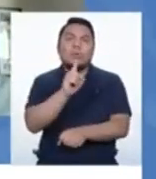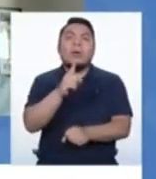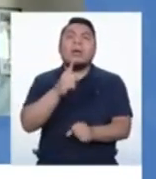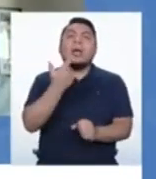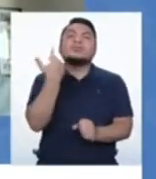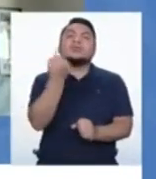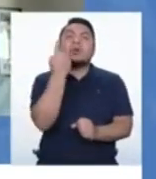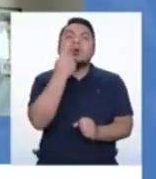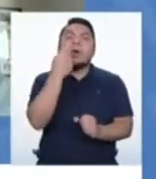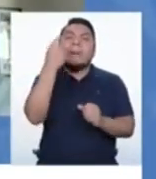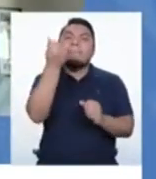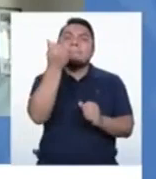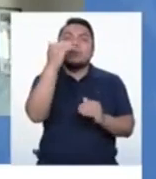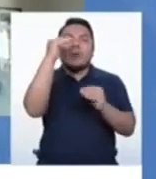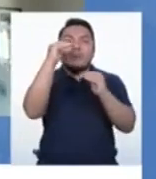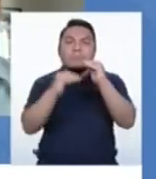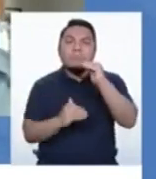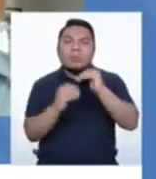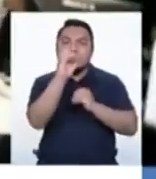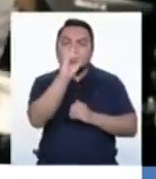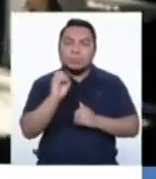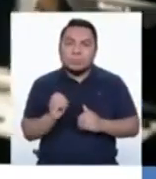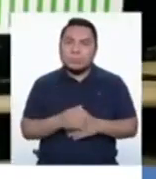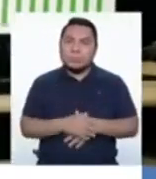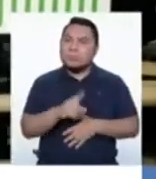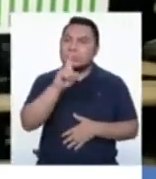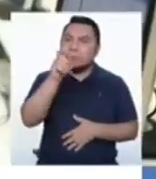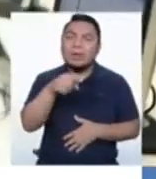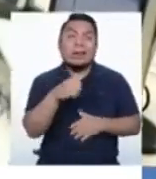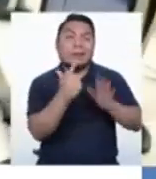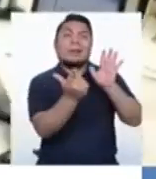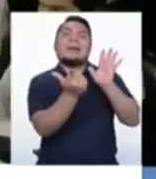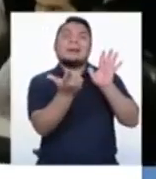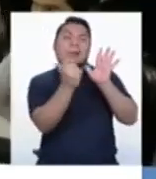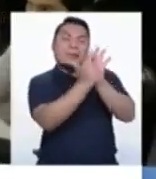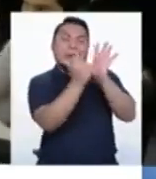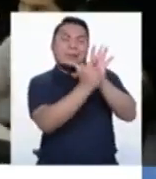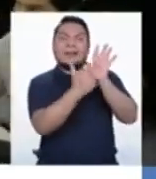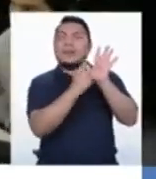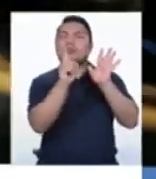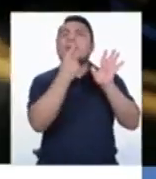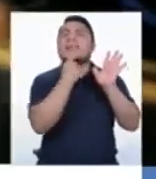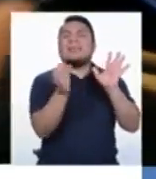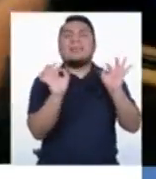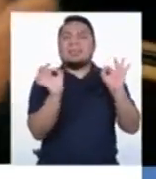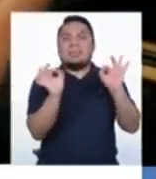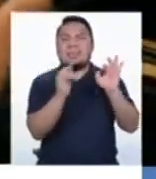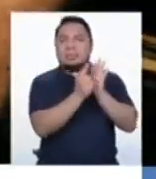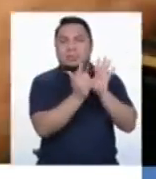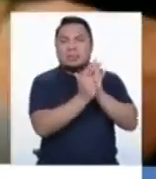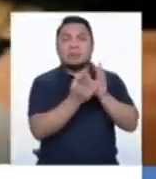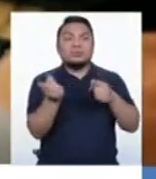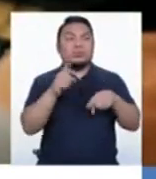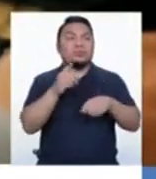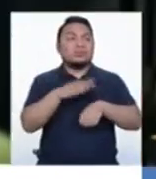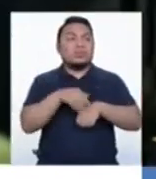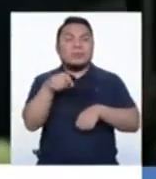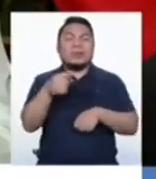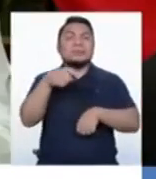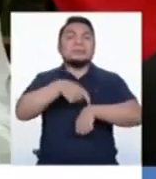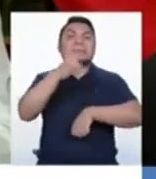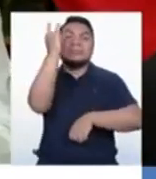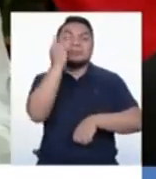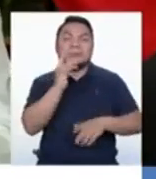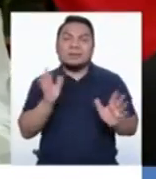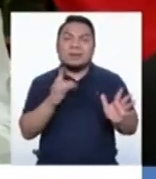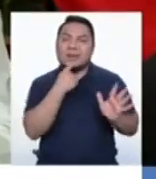de este sueldo? No, la ley no ha previsto, lamentablemente, en todo este tiempo este tipo de situaciones de emergencia. Por lo